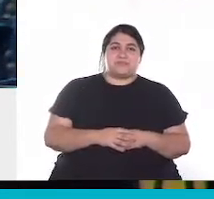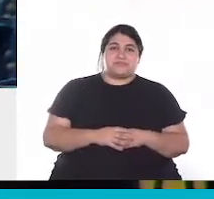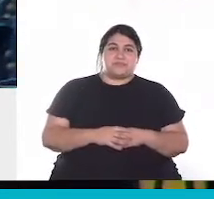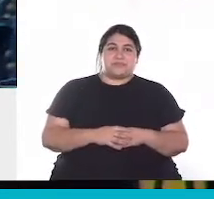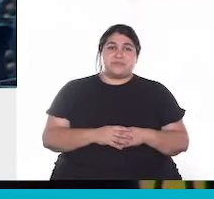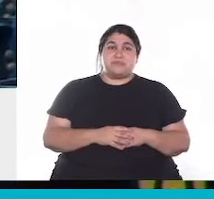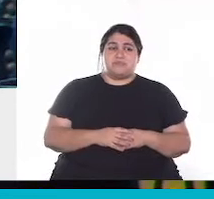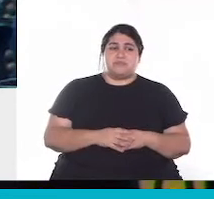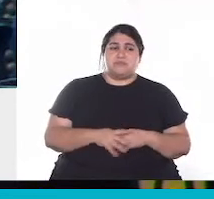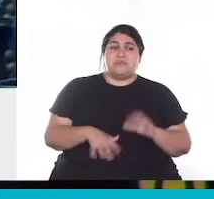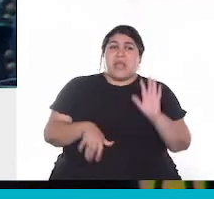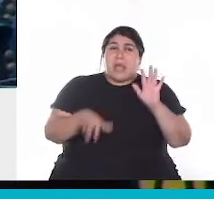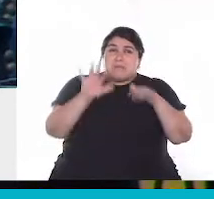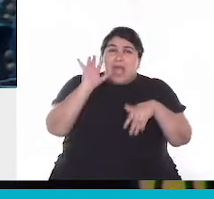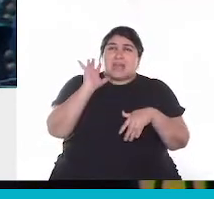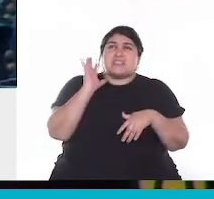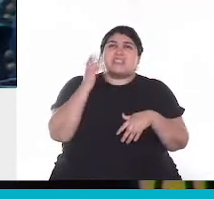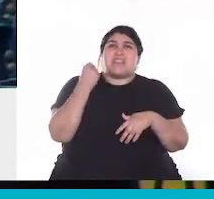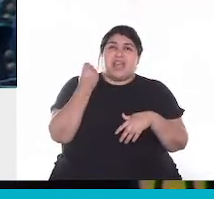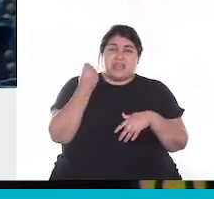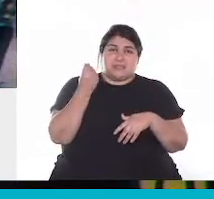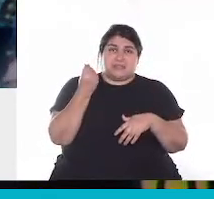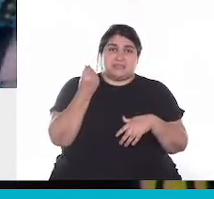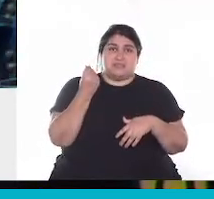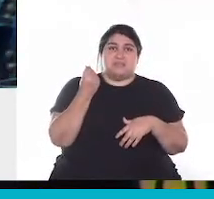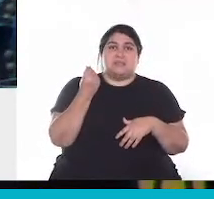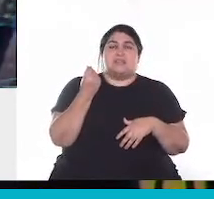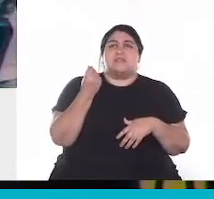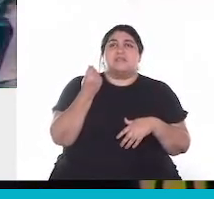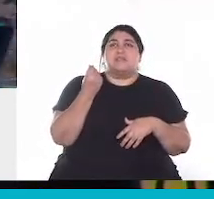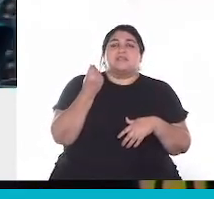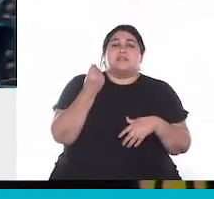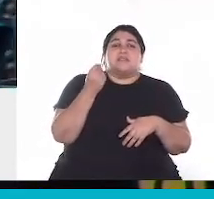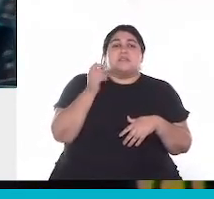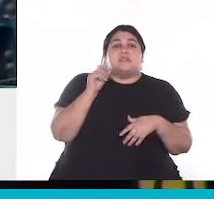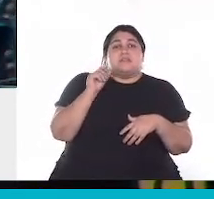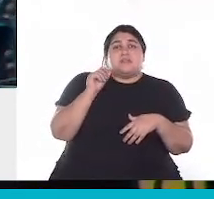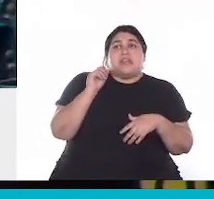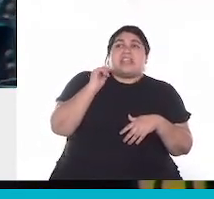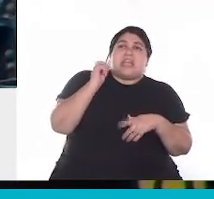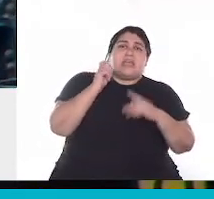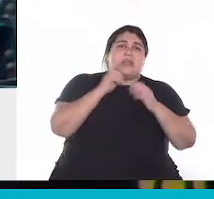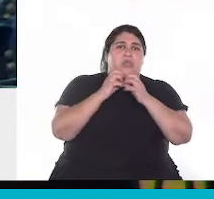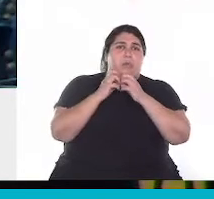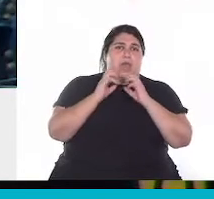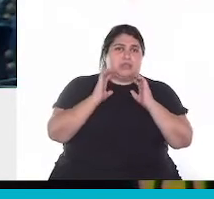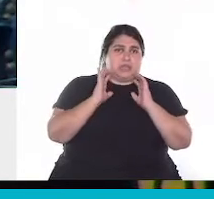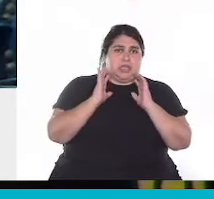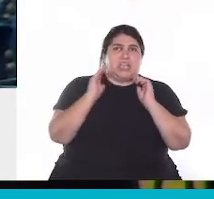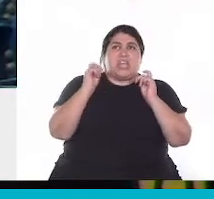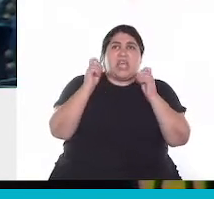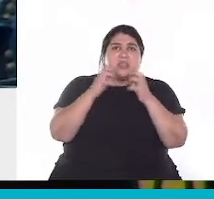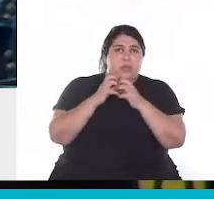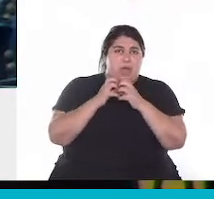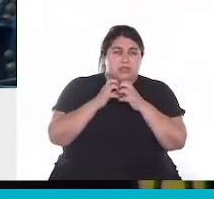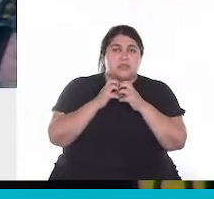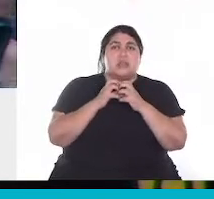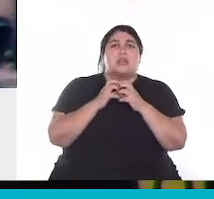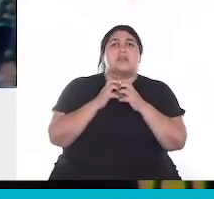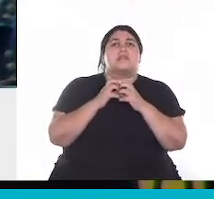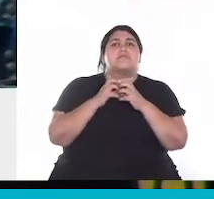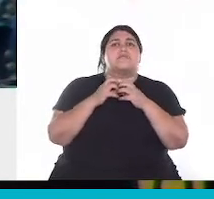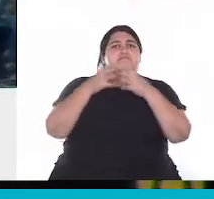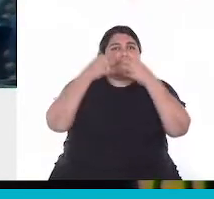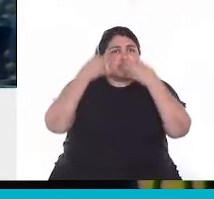Que nos llama o pone sobre la mesa y en el debate algo que